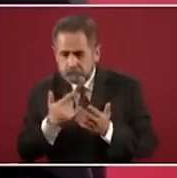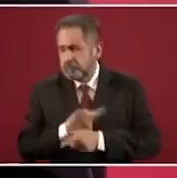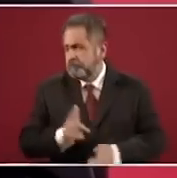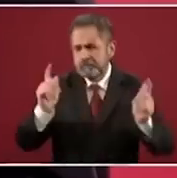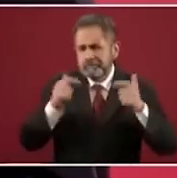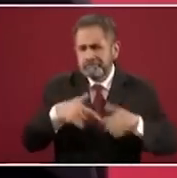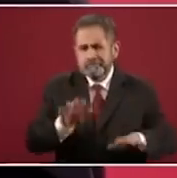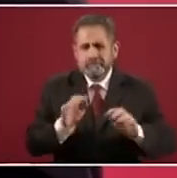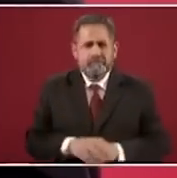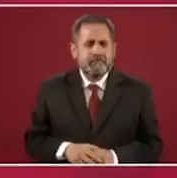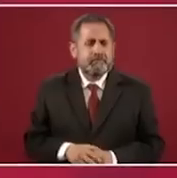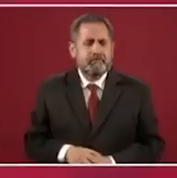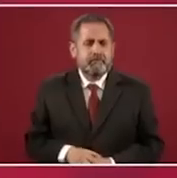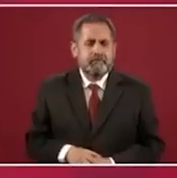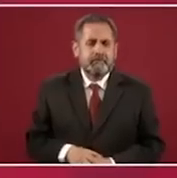sea,